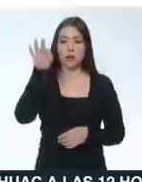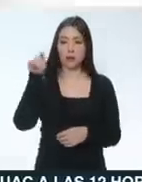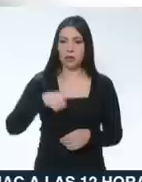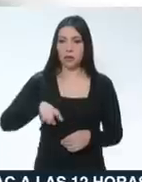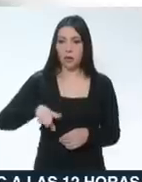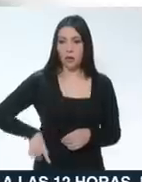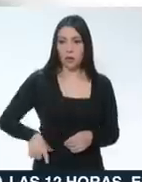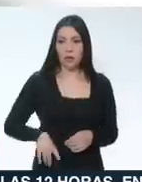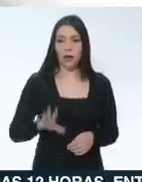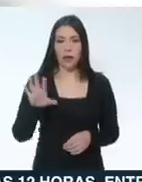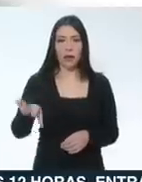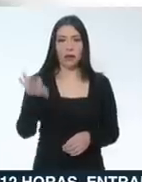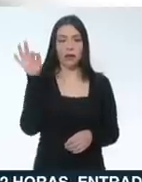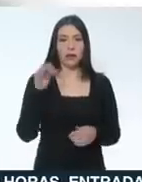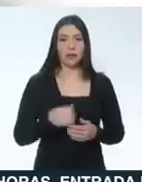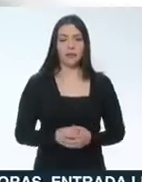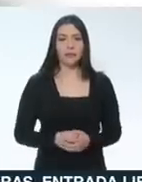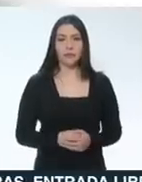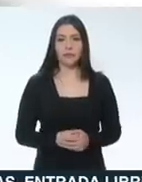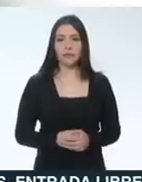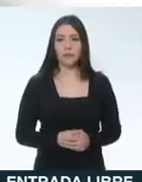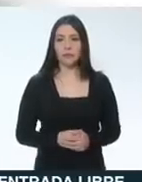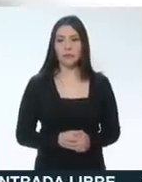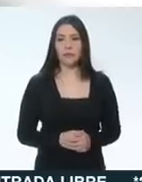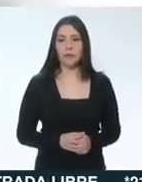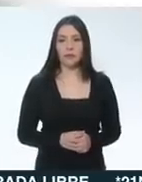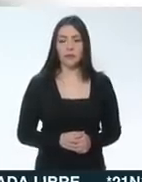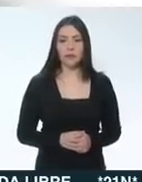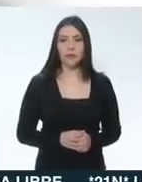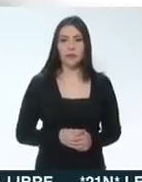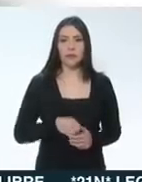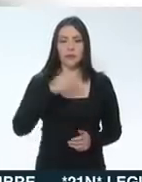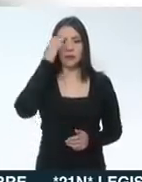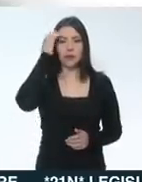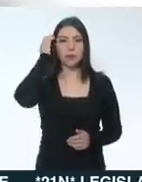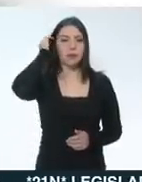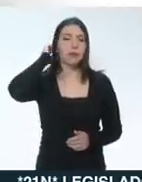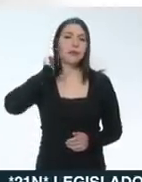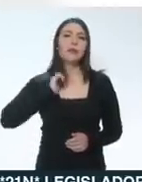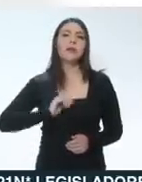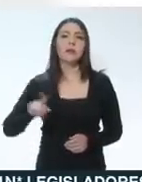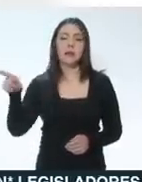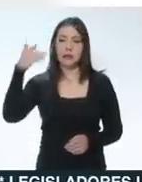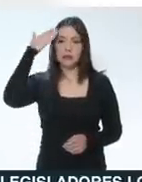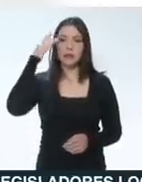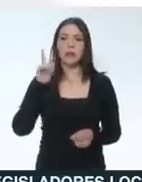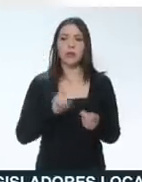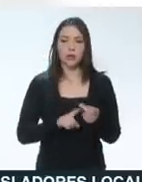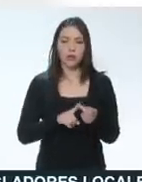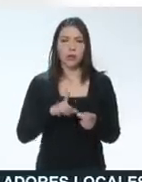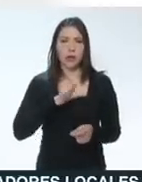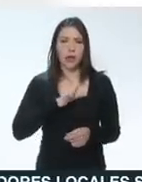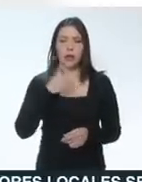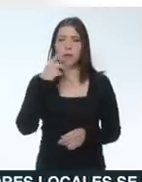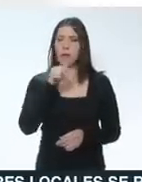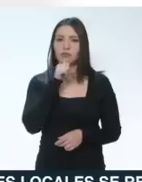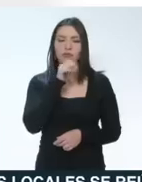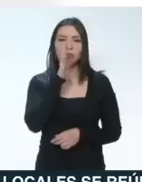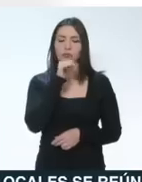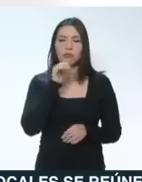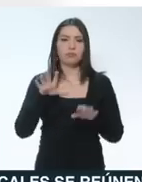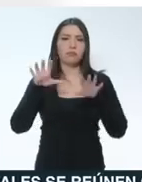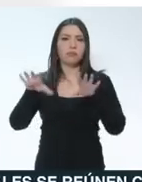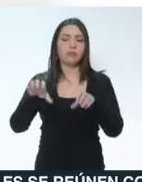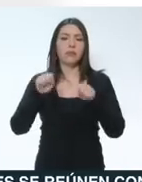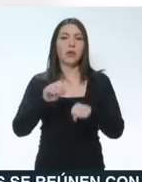autoridades? La persona está localizada, no se puede detener en este momento debido a que, bueno, todavía los peritajes